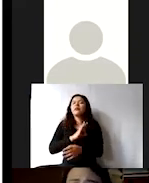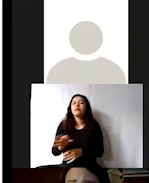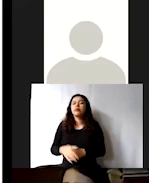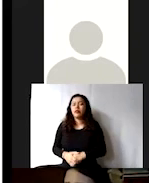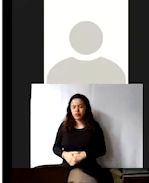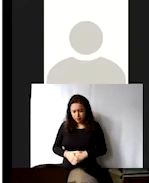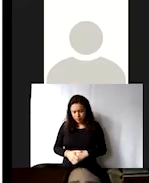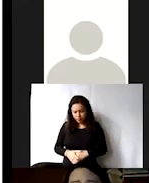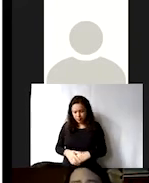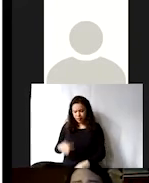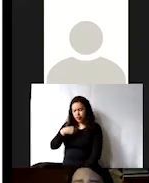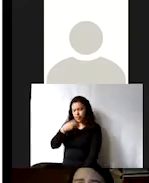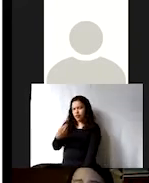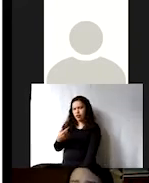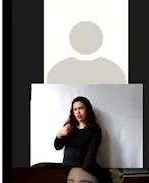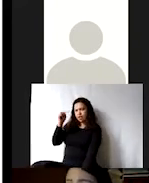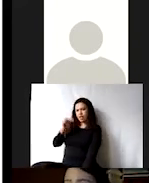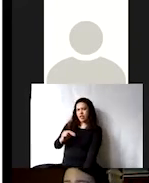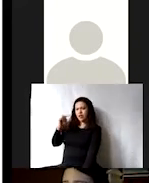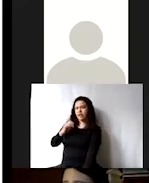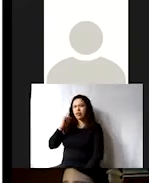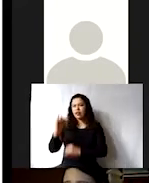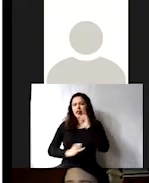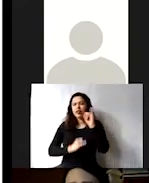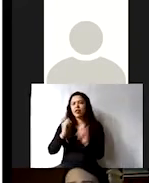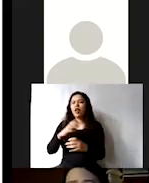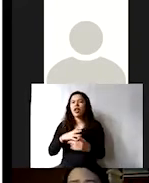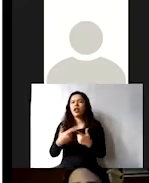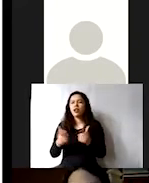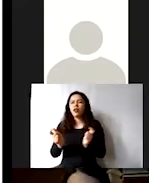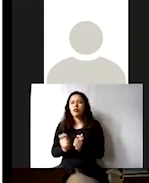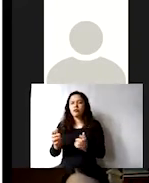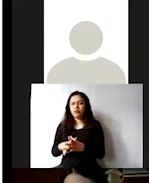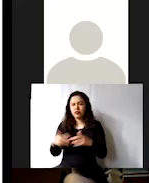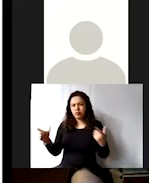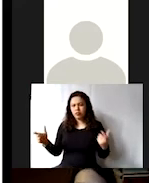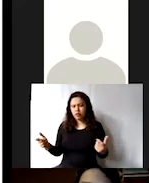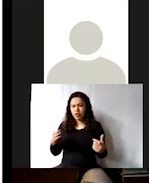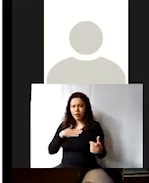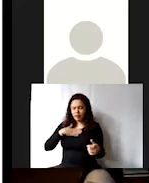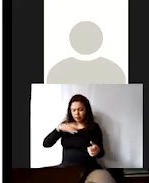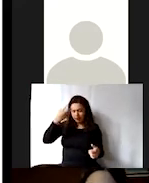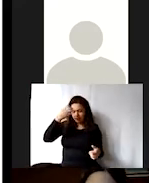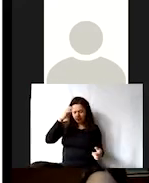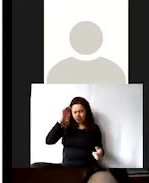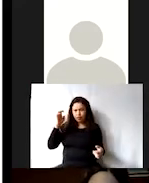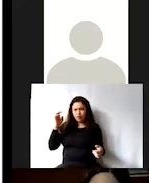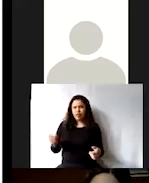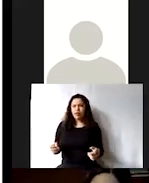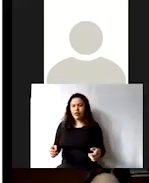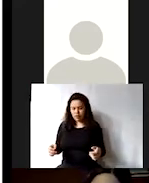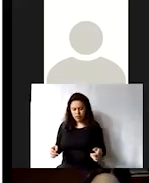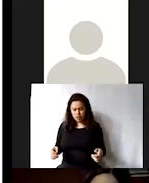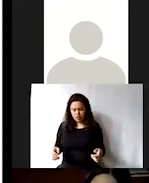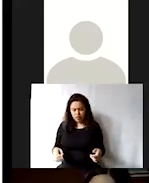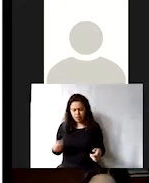les mencionaba que al menos en el nivel internacional están los grupos mayores que en mi experiencia nos han otorgado, al